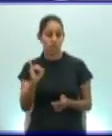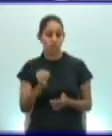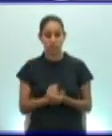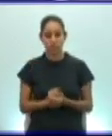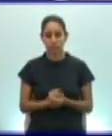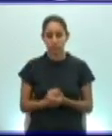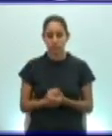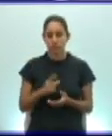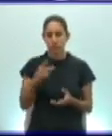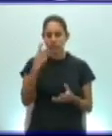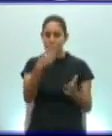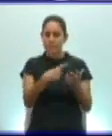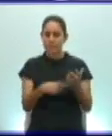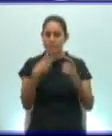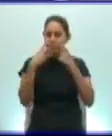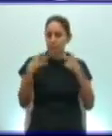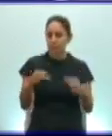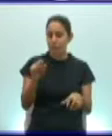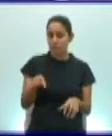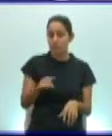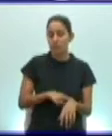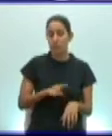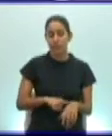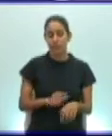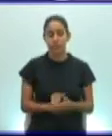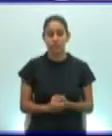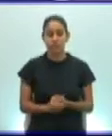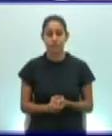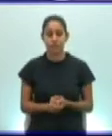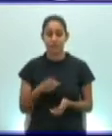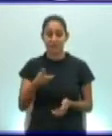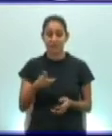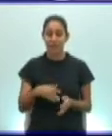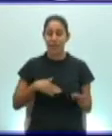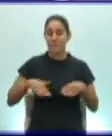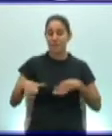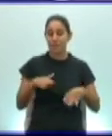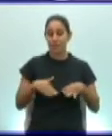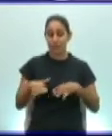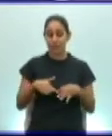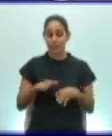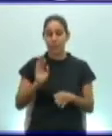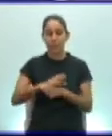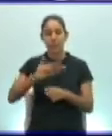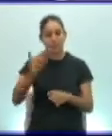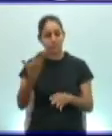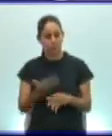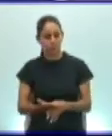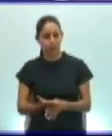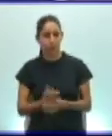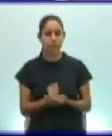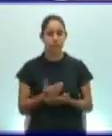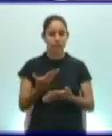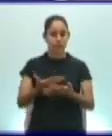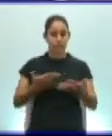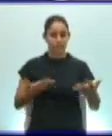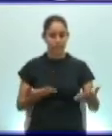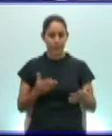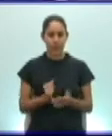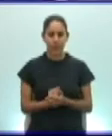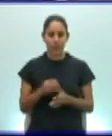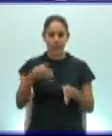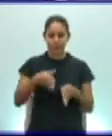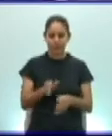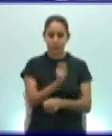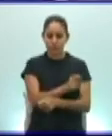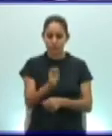elementos más importantes de estos momentos, pero sobre todo preparándonos de antemano para lo que viene después, el examen de ingreso para la